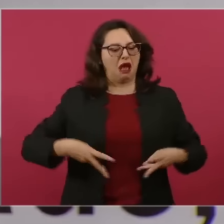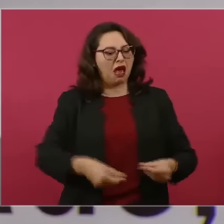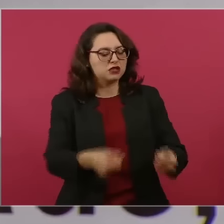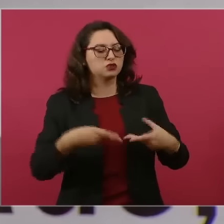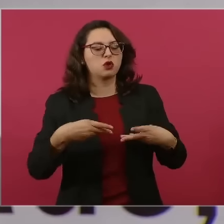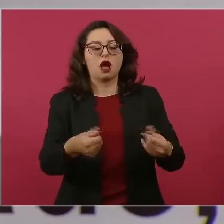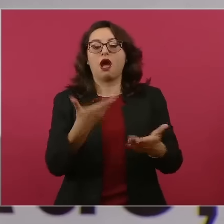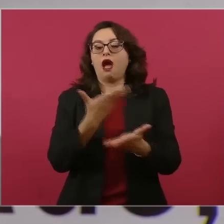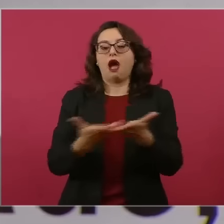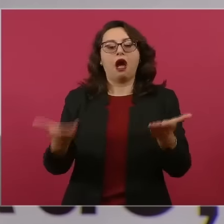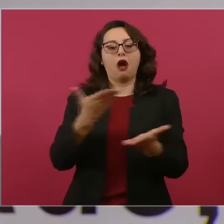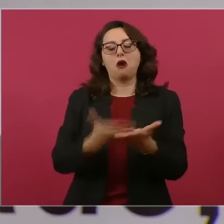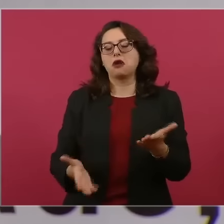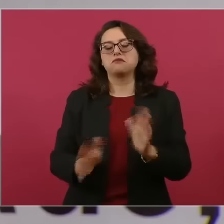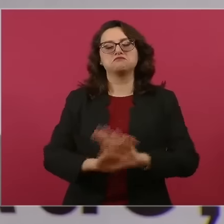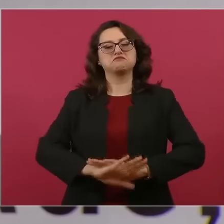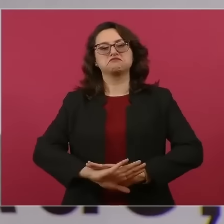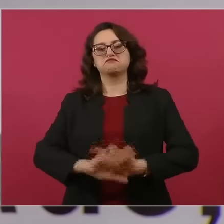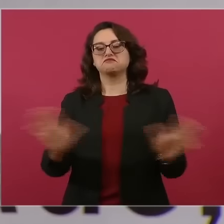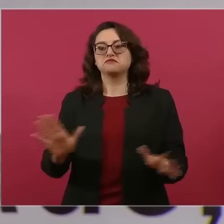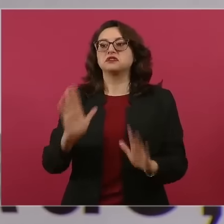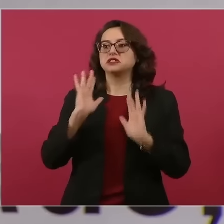11.545.000 adultos mayores.